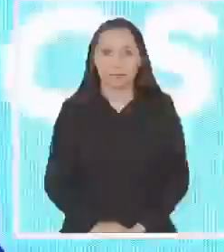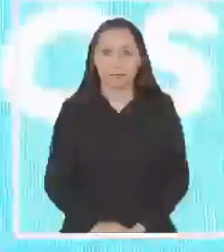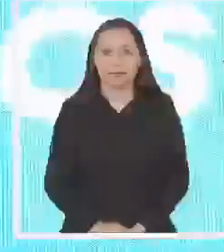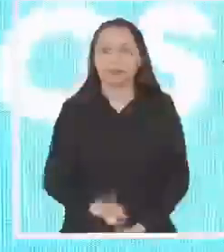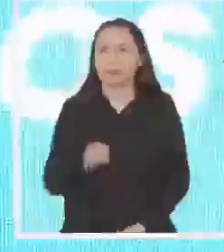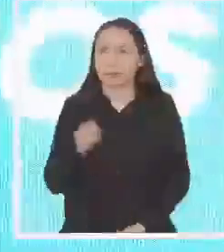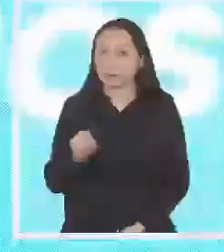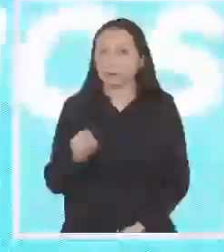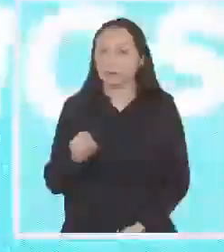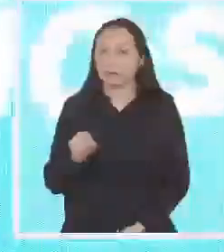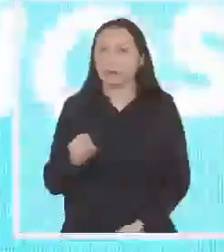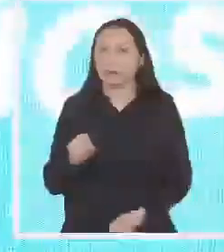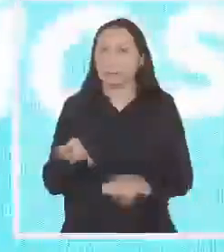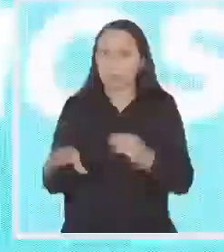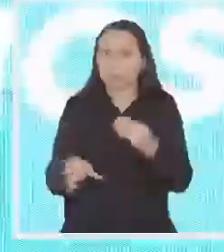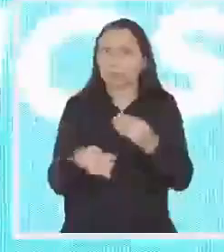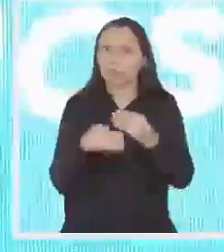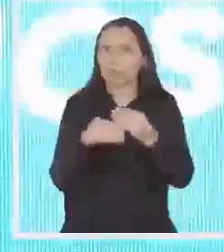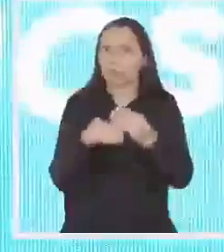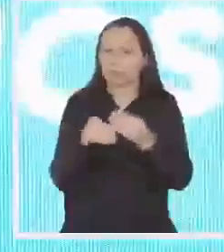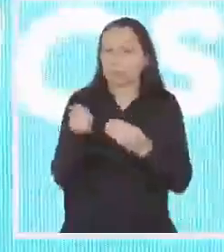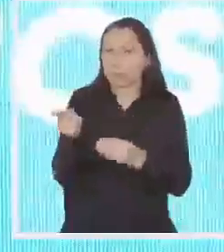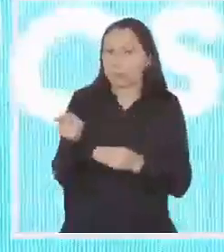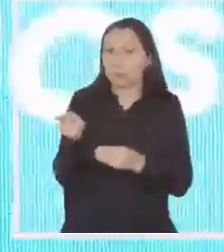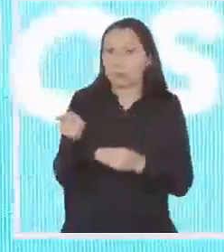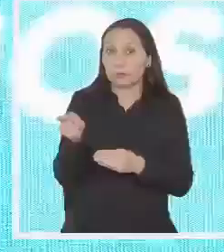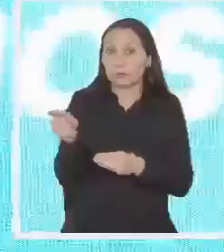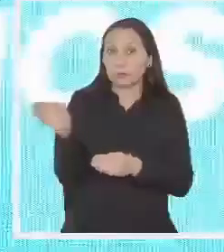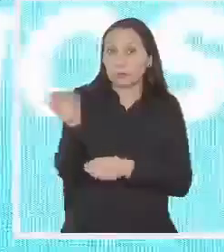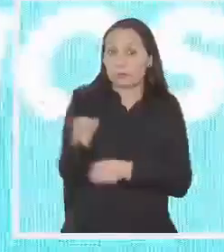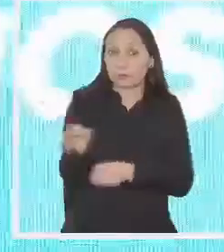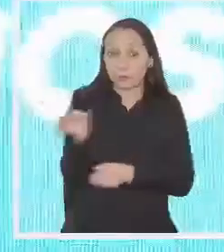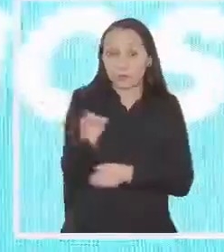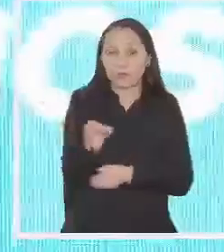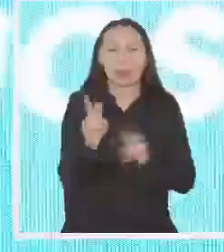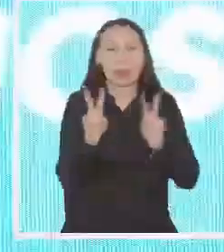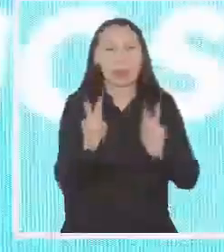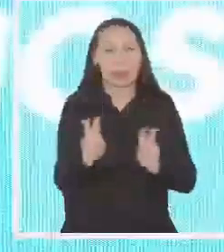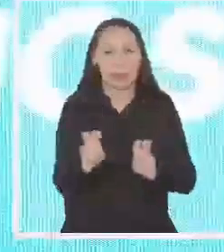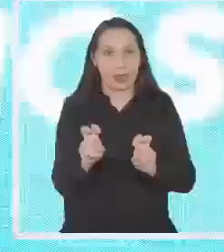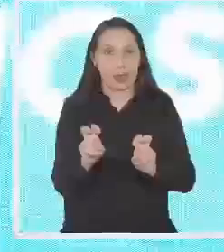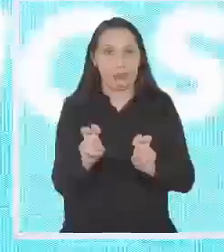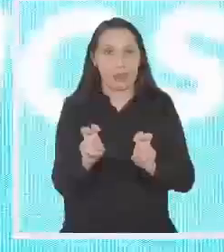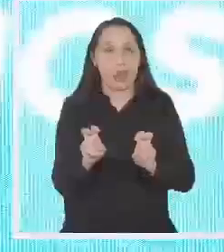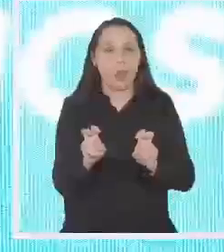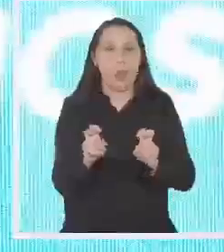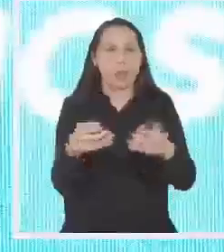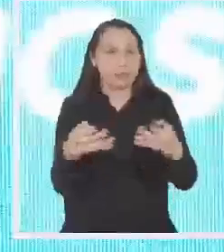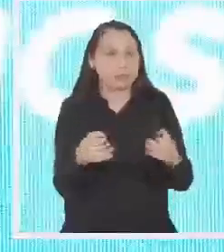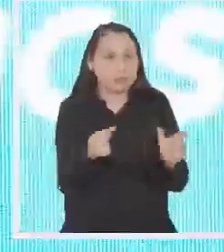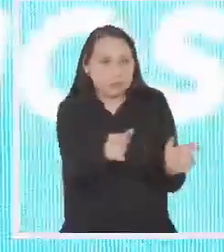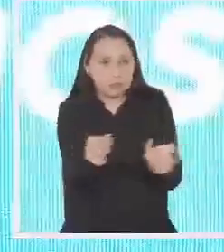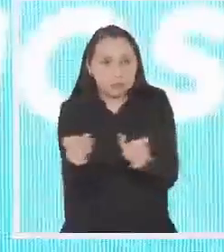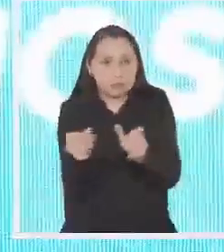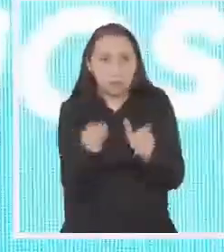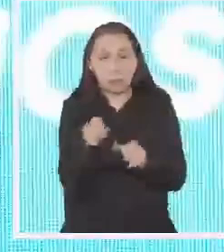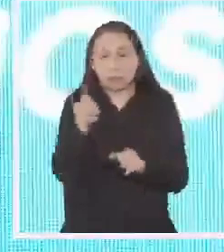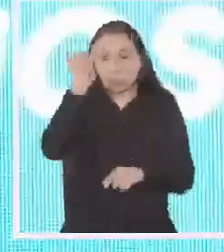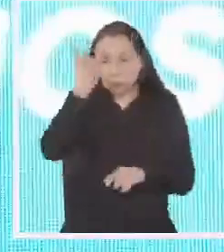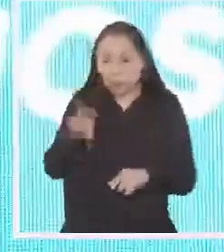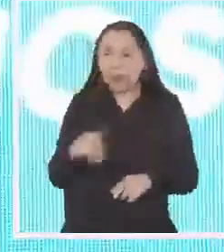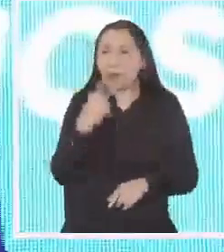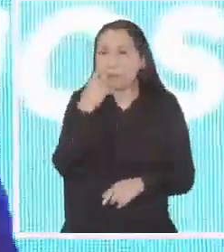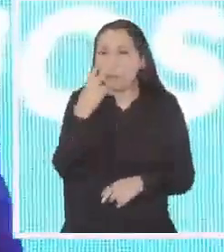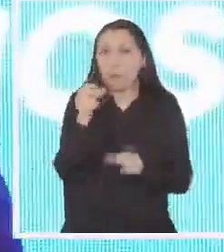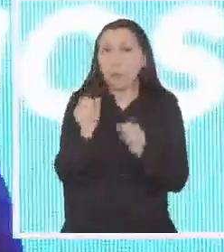Tomo completamente lo que se decía acá respecto al tema de la seguridad. Ustedes saben y han visto, y